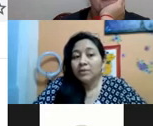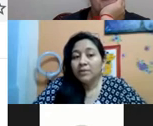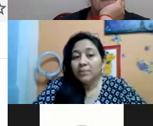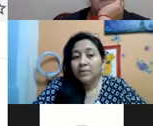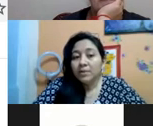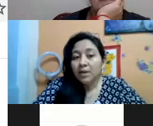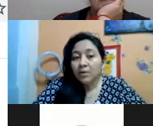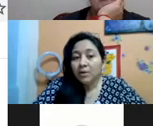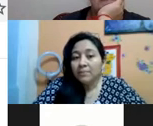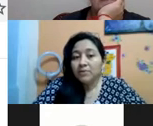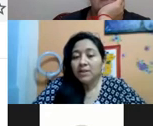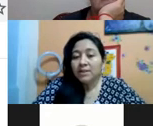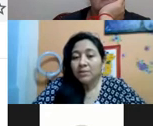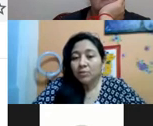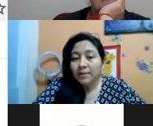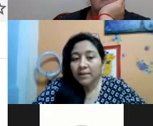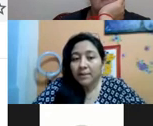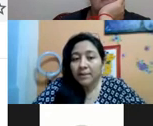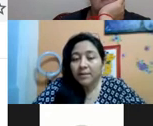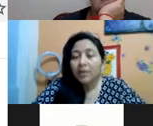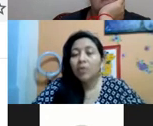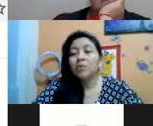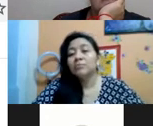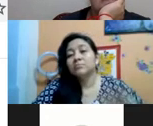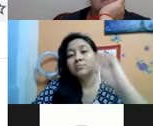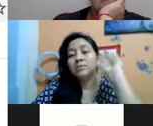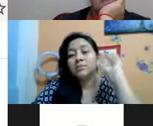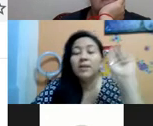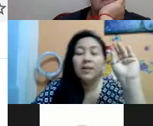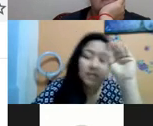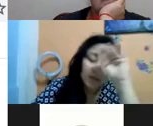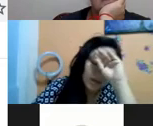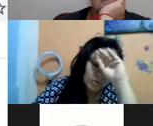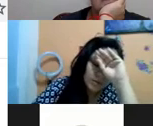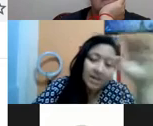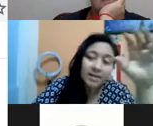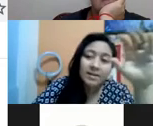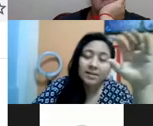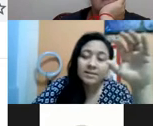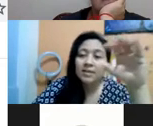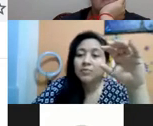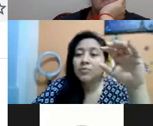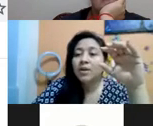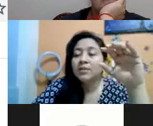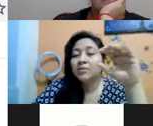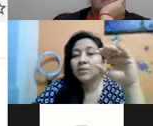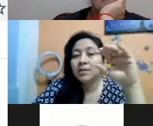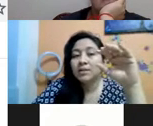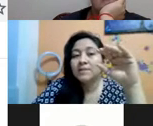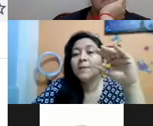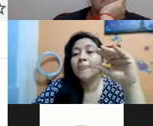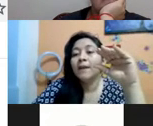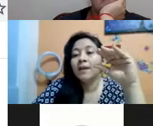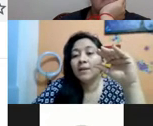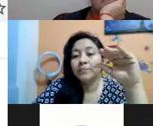Cuando el tiempo ha terminado, el envío se realiza automáticamente o, si quieren, hay un mensaje que le sale al estudiante donde le